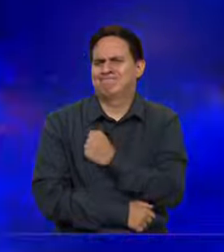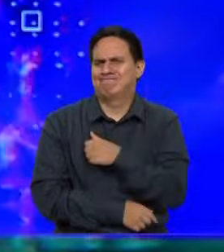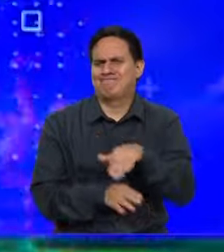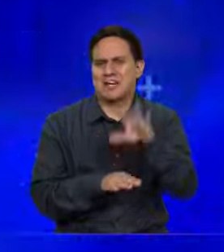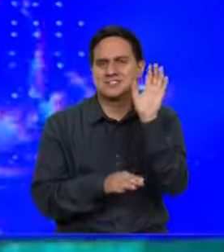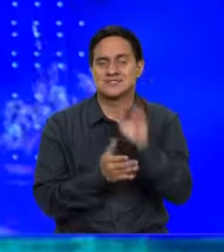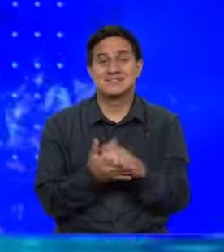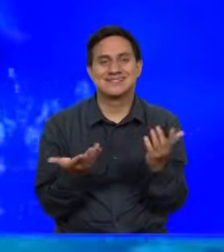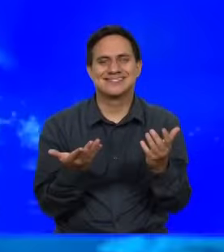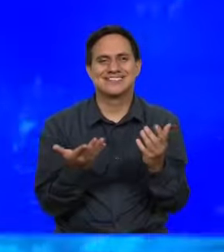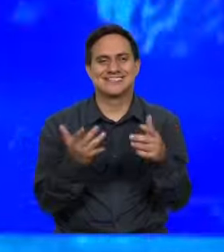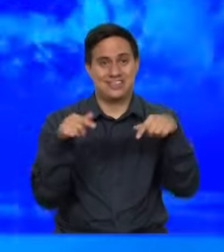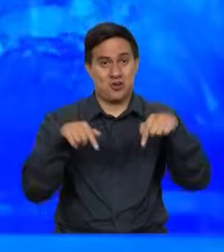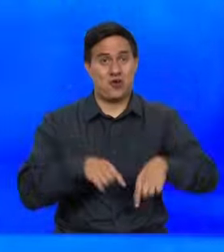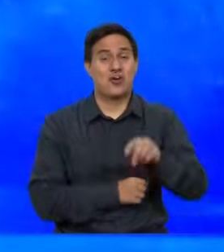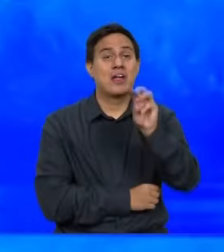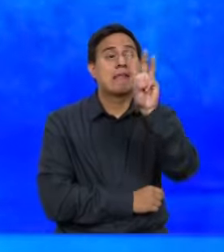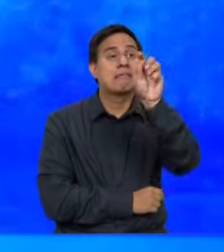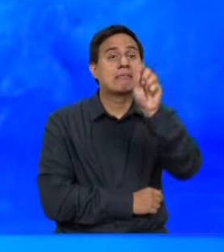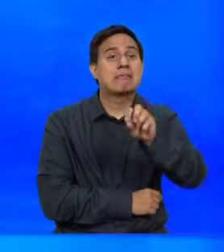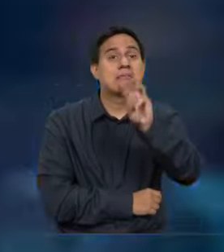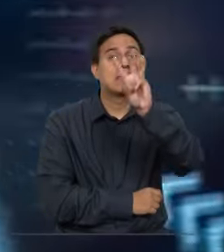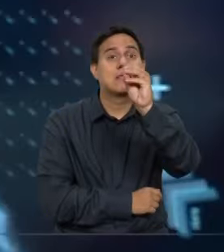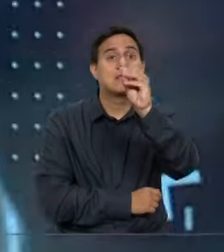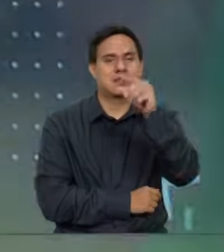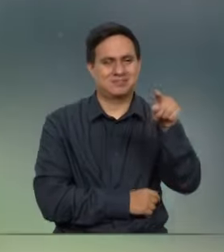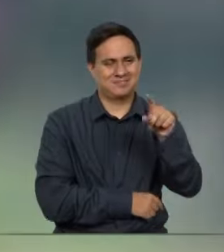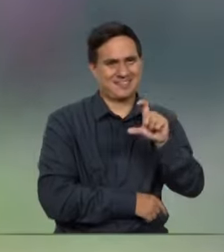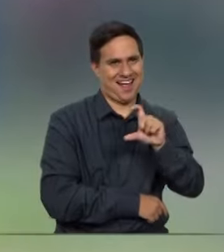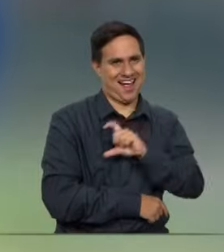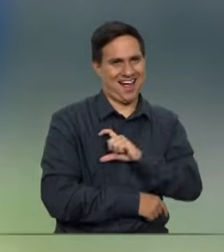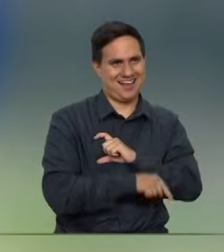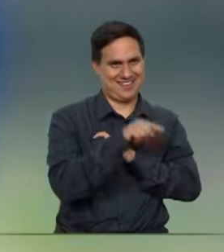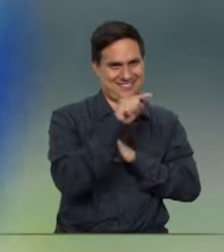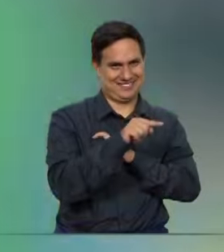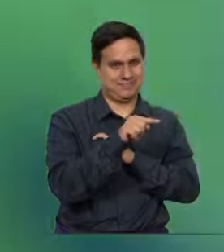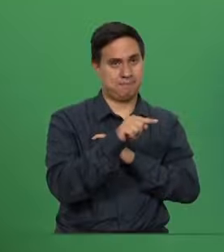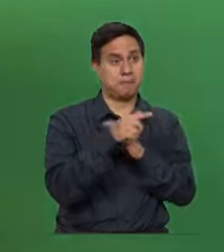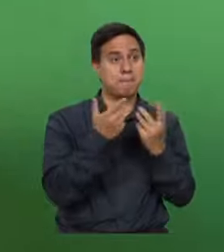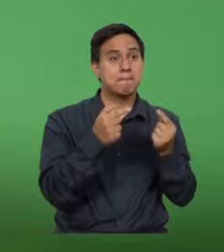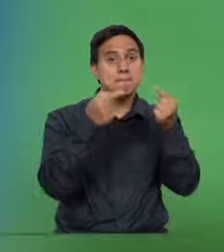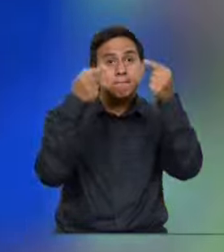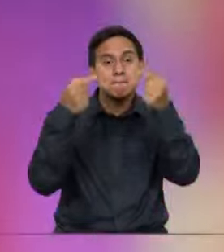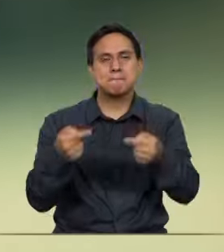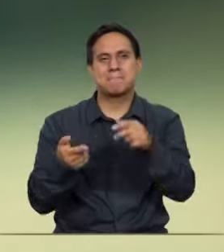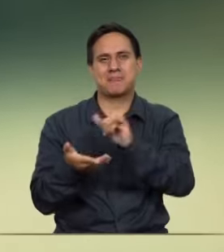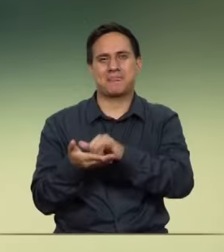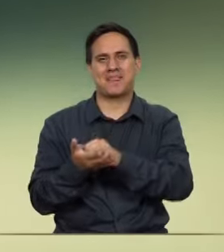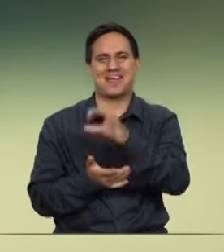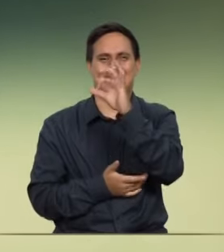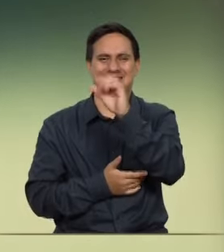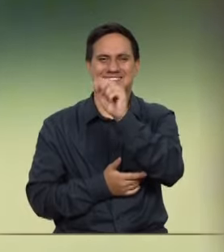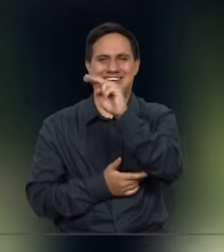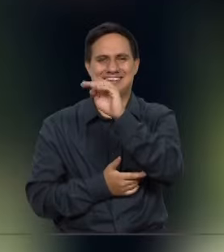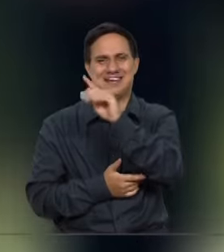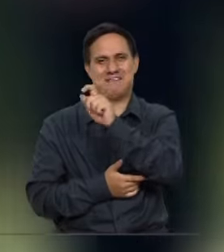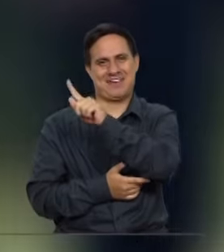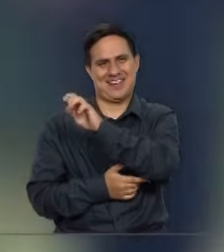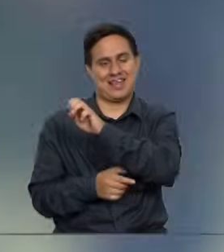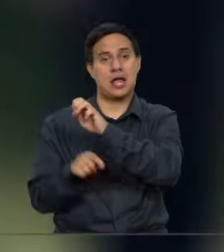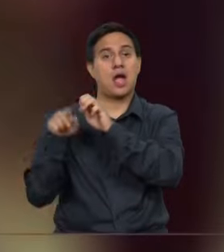hoy a las 3:30 de la tarde. El Deportivo Cali de John Albert Ortiz se va a enfrentar al Independiente Santa Fe en el